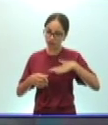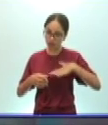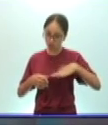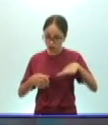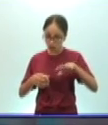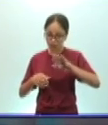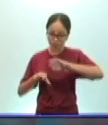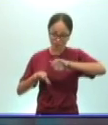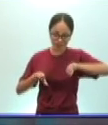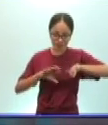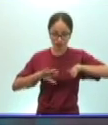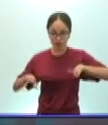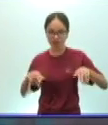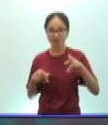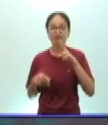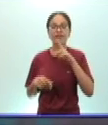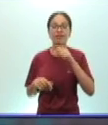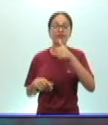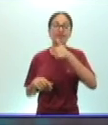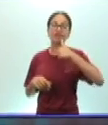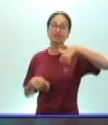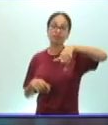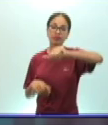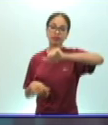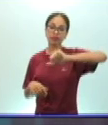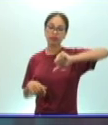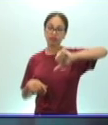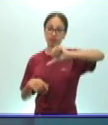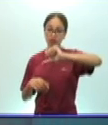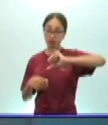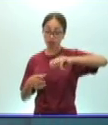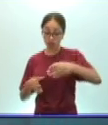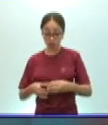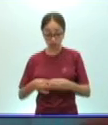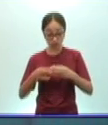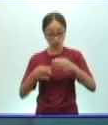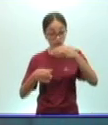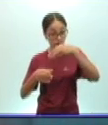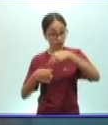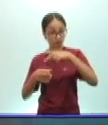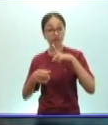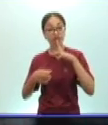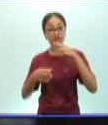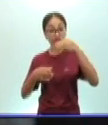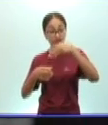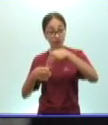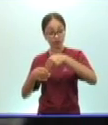separa del aceite. Una vez que ha pasado toda el agua, cerramos el robinete,